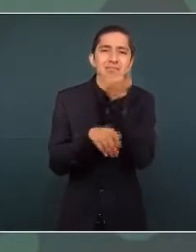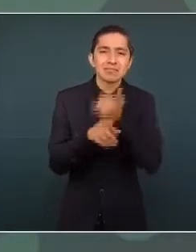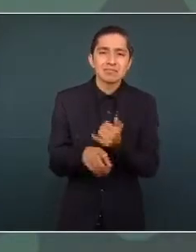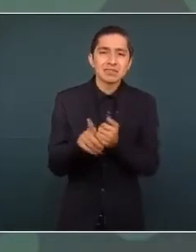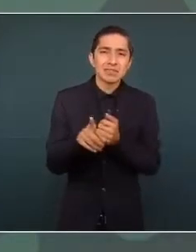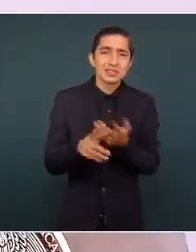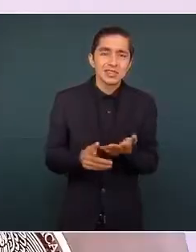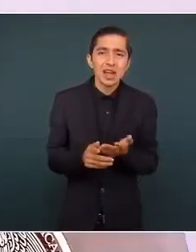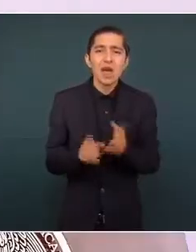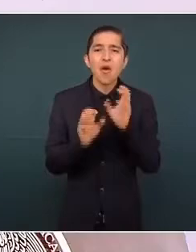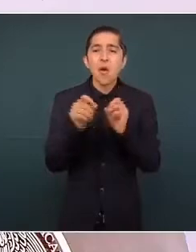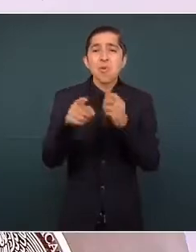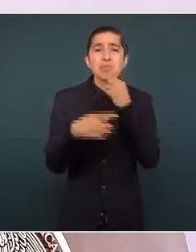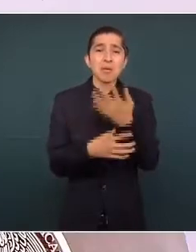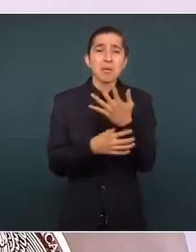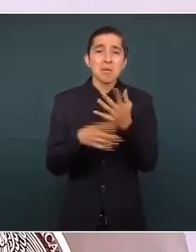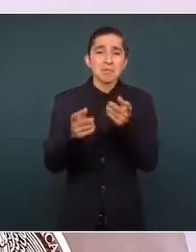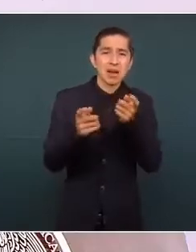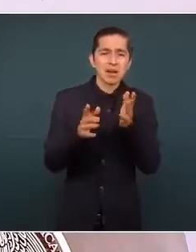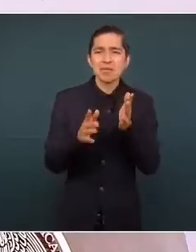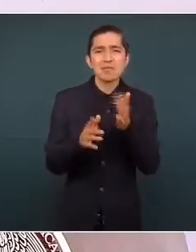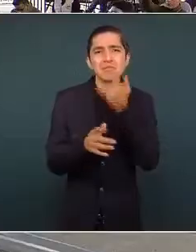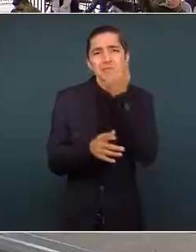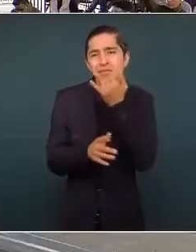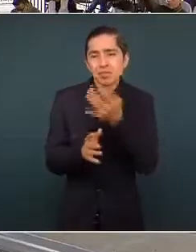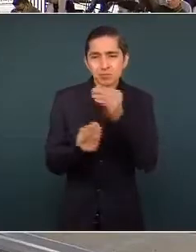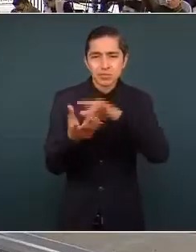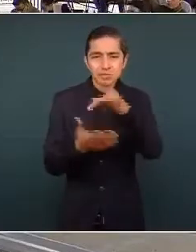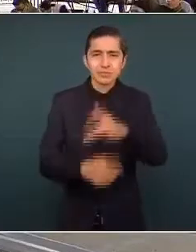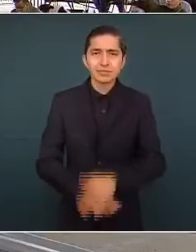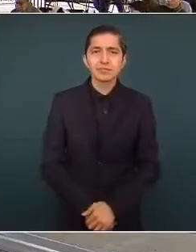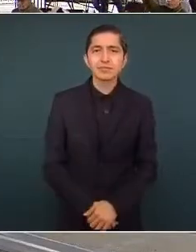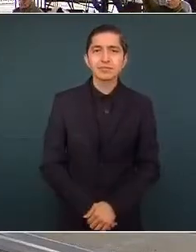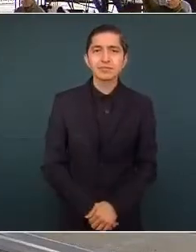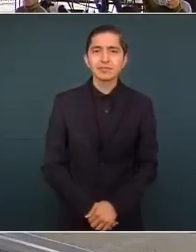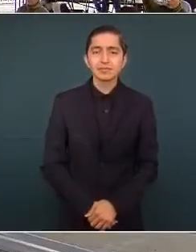el supuesto que maneja el señor. Muchas gracias.